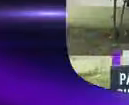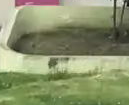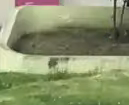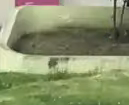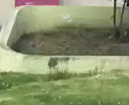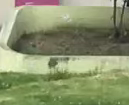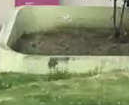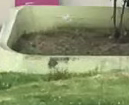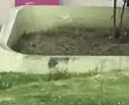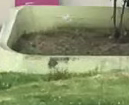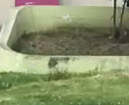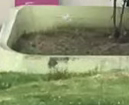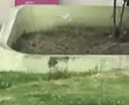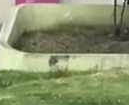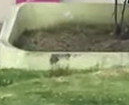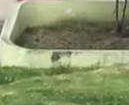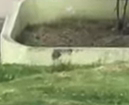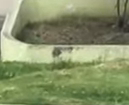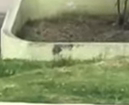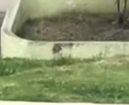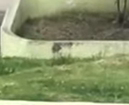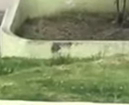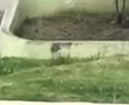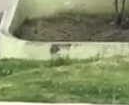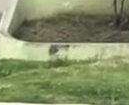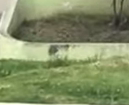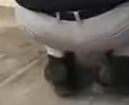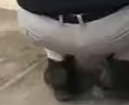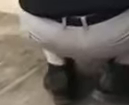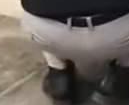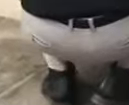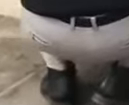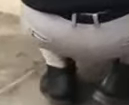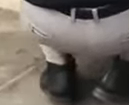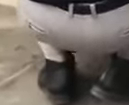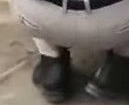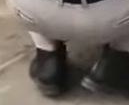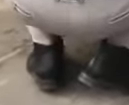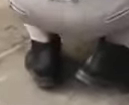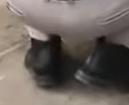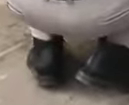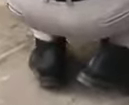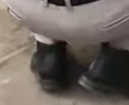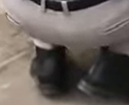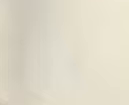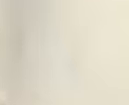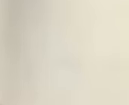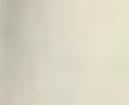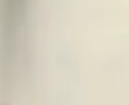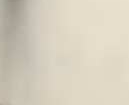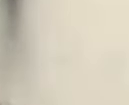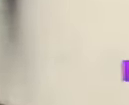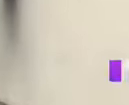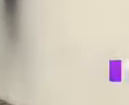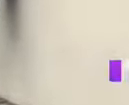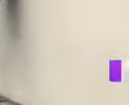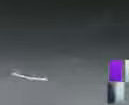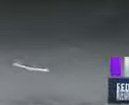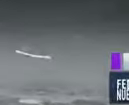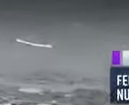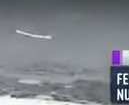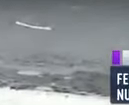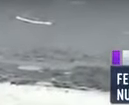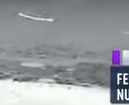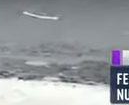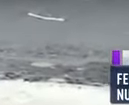Bueno, tiempo de irnos a una pausa, ¿no? Así es, vamos a un corte comercial, pero retornamos ya con mucha más información y les contamos que la Fiscalía entregó las llaves a la Federación